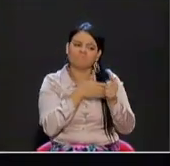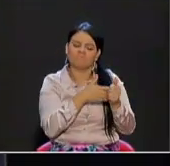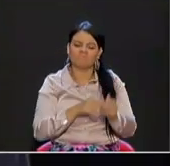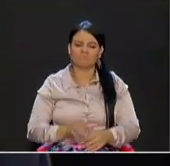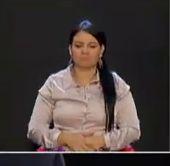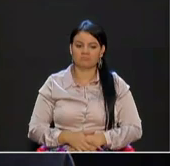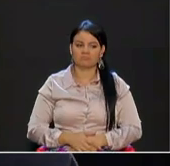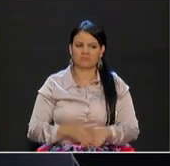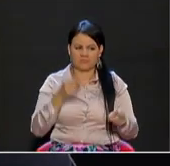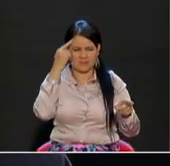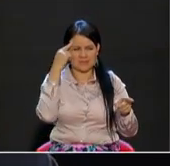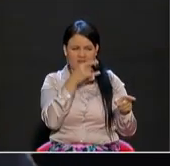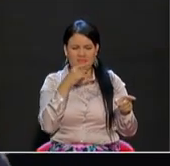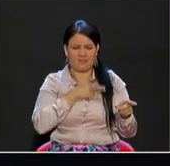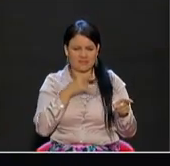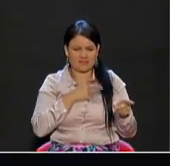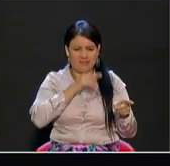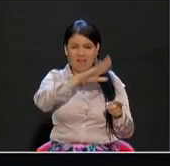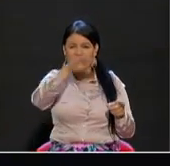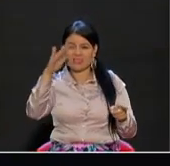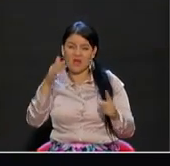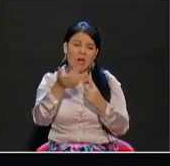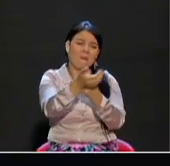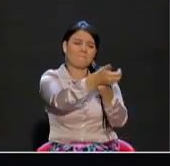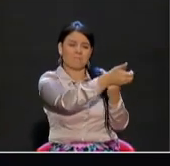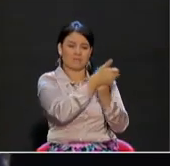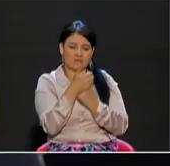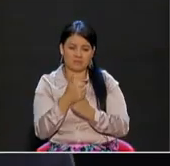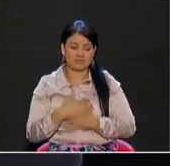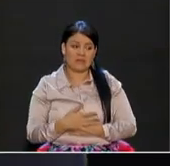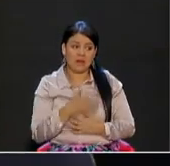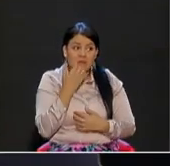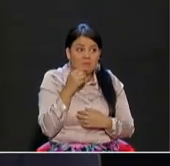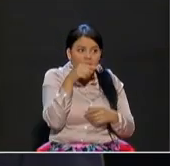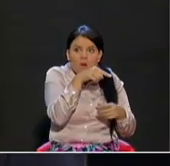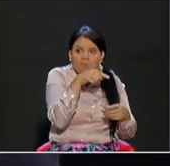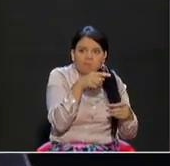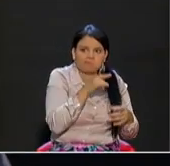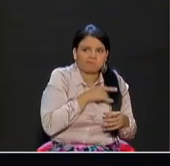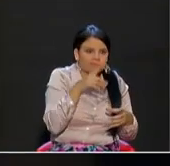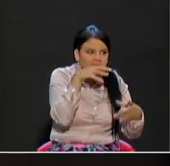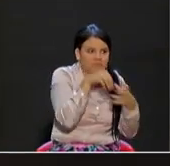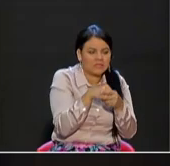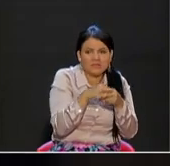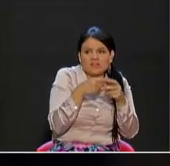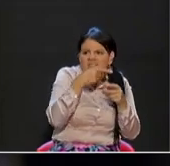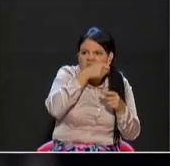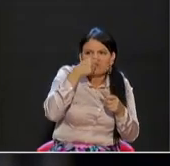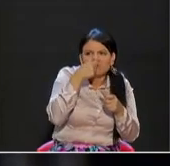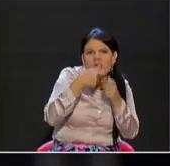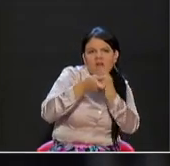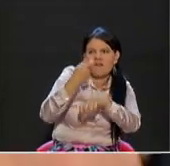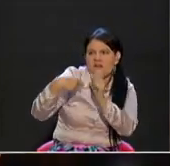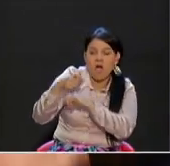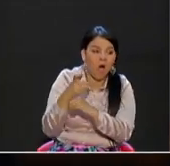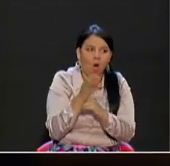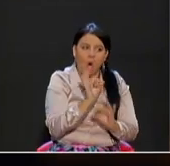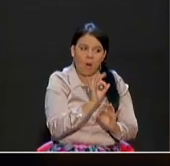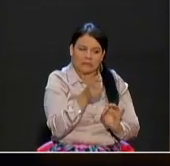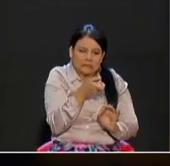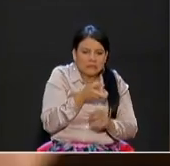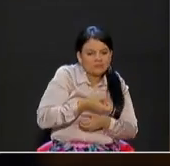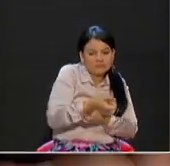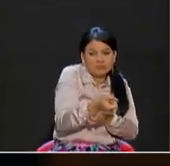que estar protegida contra el delito no podemos permitir dentro del micro trabajo o que se desarrolló en otro tipo de actividad delictiva vamos a llenarla de